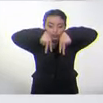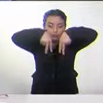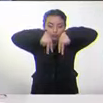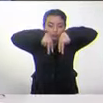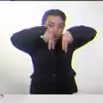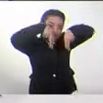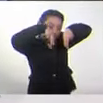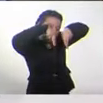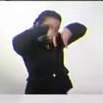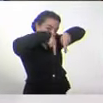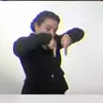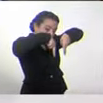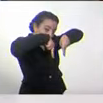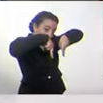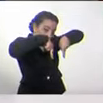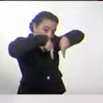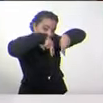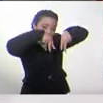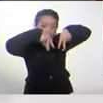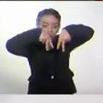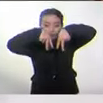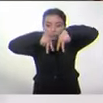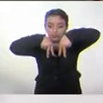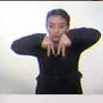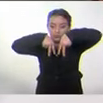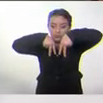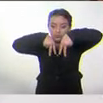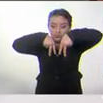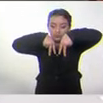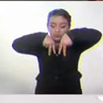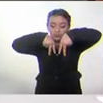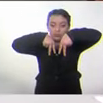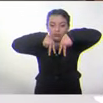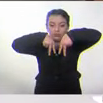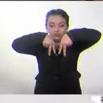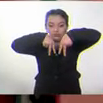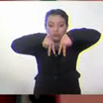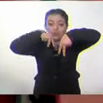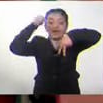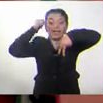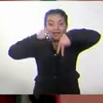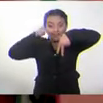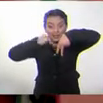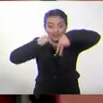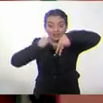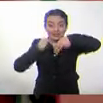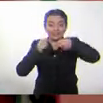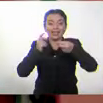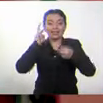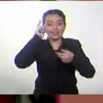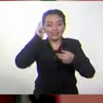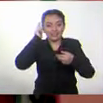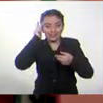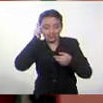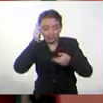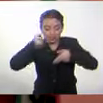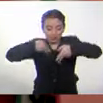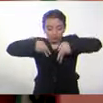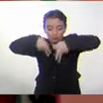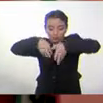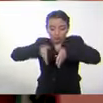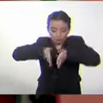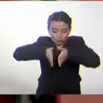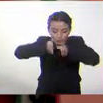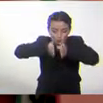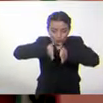Esta configuración que tengo ahorita es precisamente la configuración en paralelo. Es decir, los 3